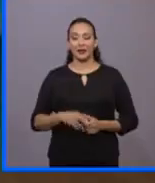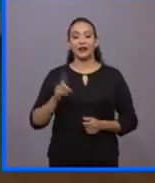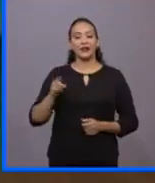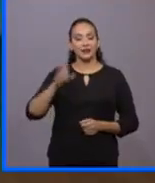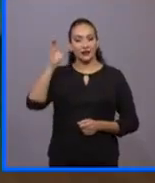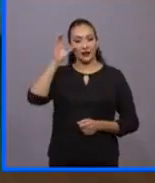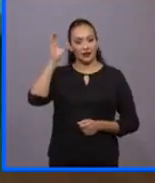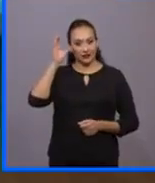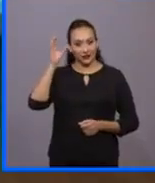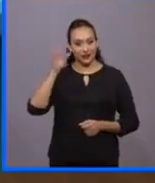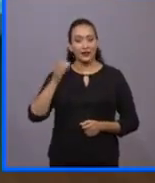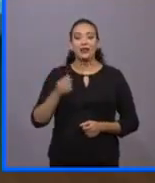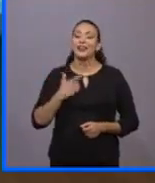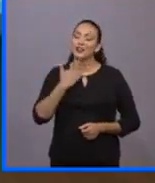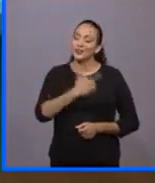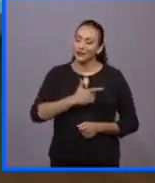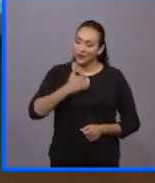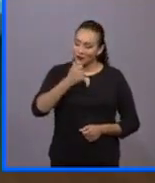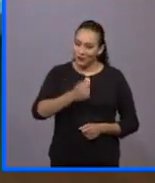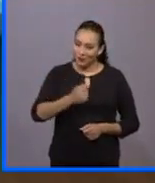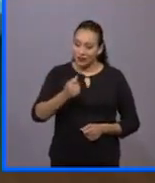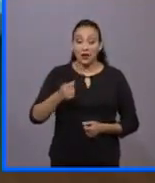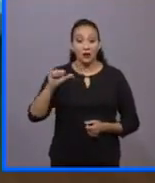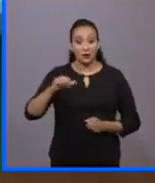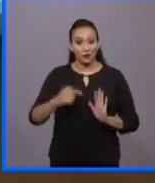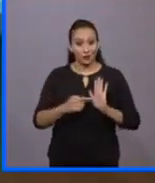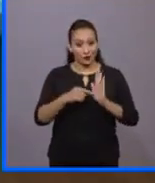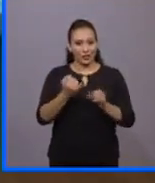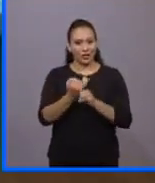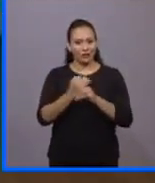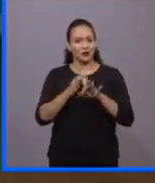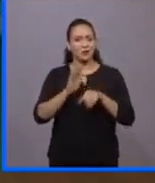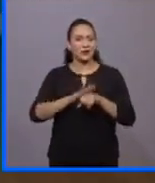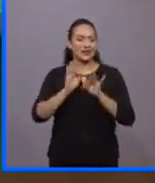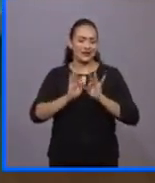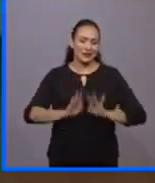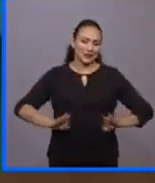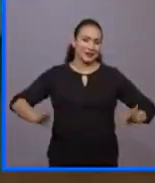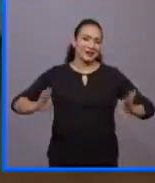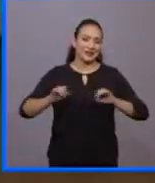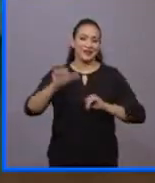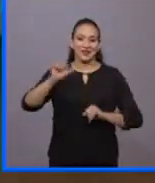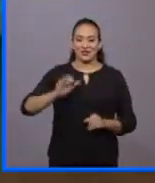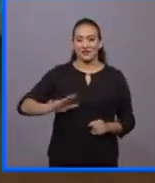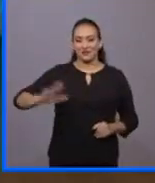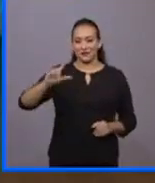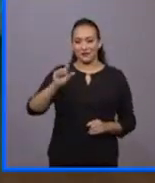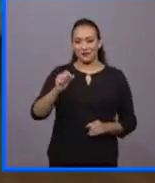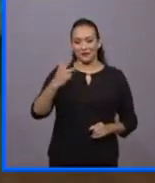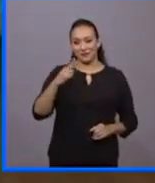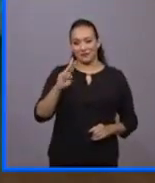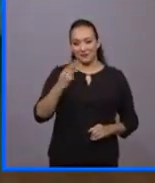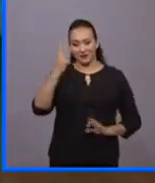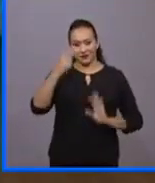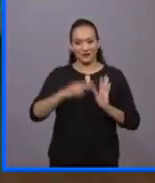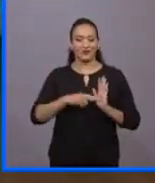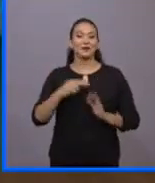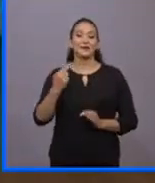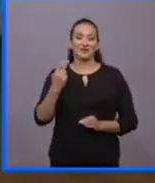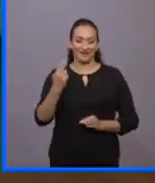Soy Citlali Pérez y es un gusto para mí presentarles la información más relevante de este miércoles 28 de mayo